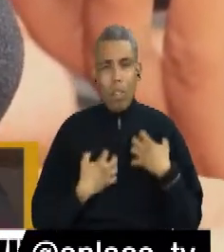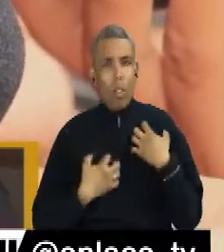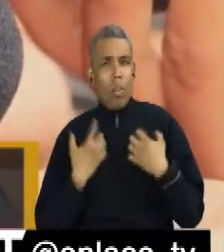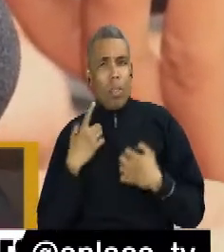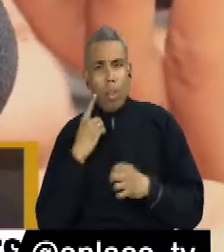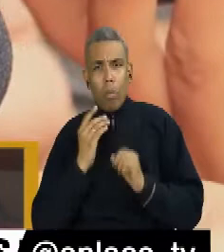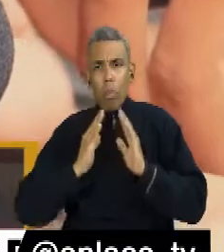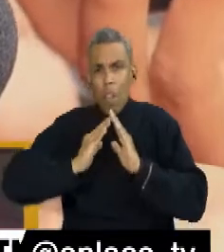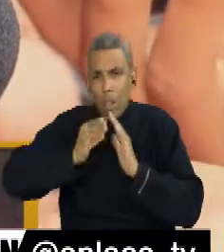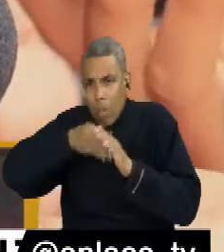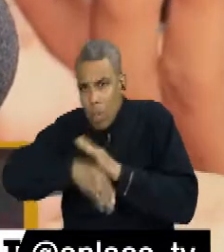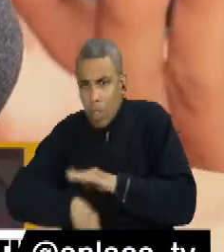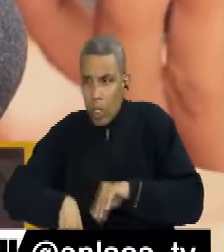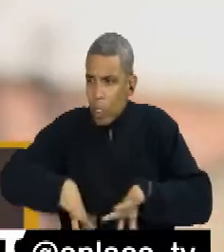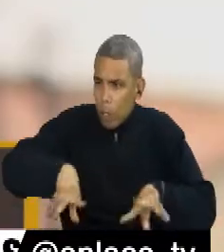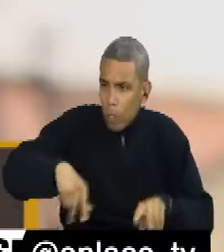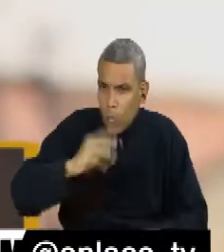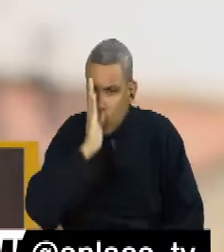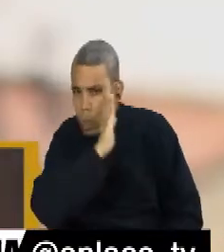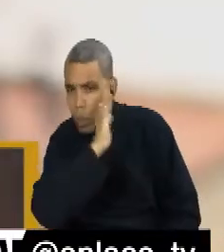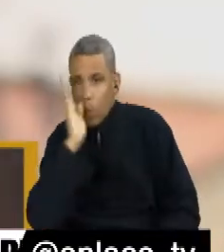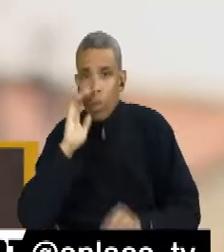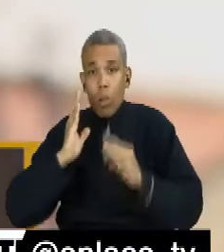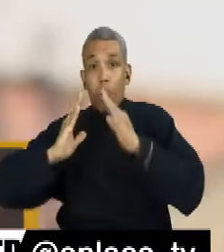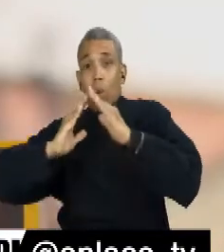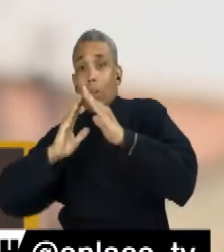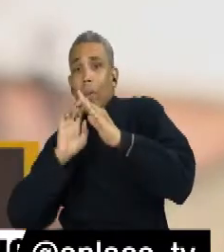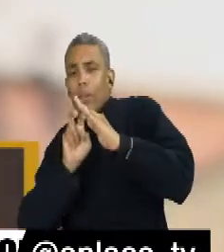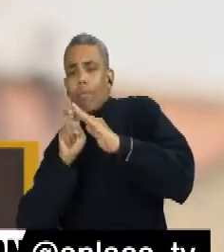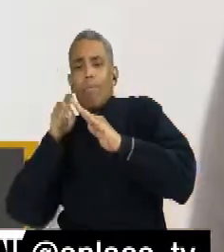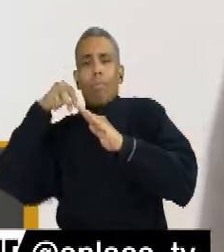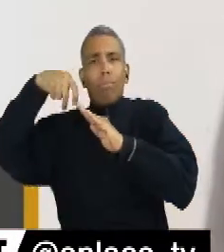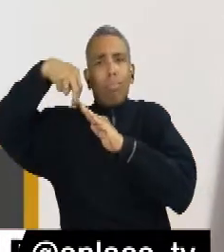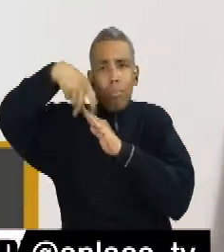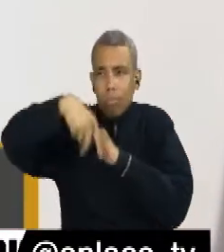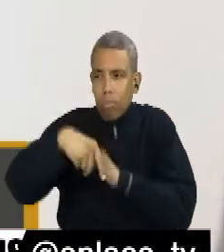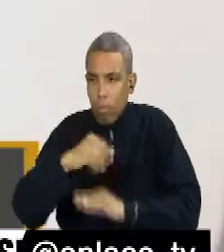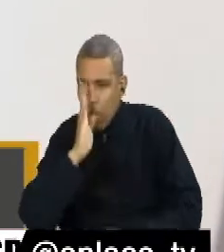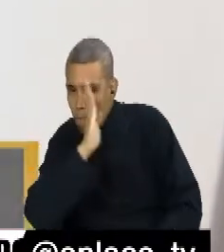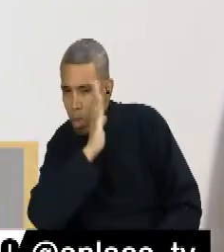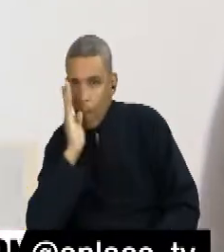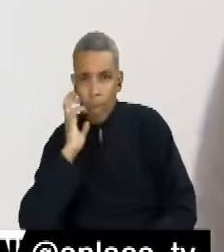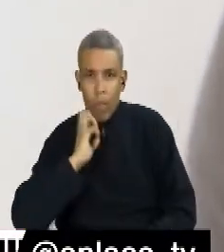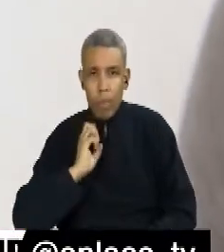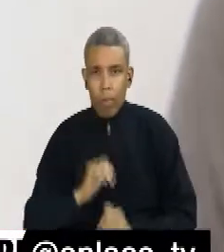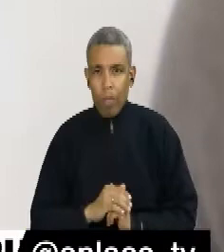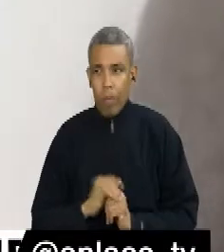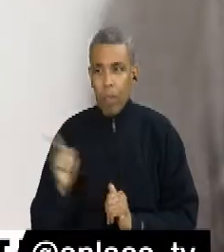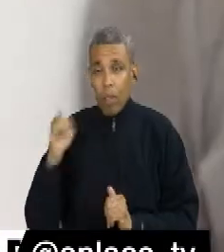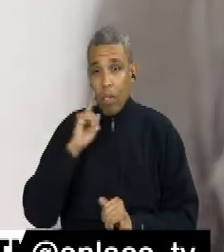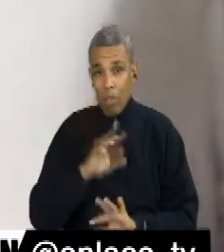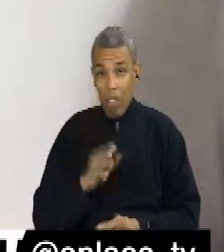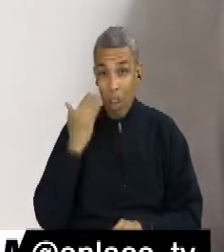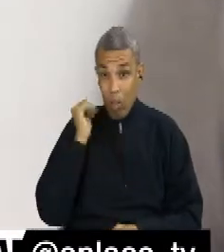a las casas, más que todo por los techos. La mujer implicada en el hecho finalmente fue conducida por la Policía